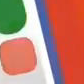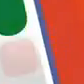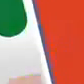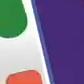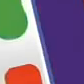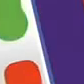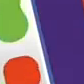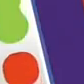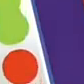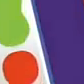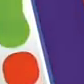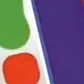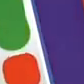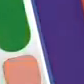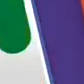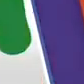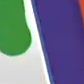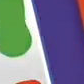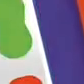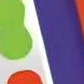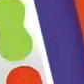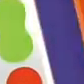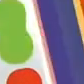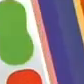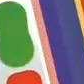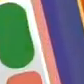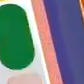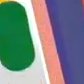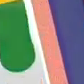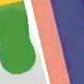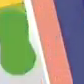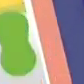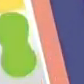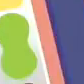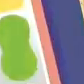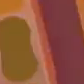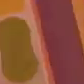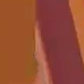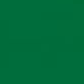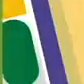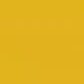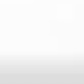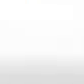ser disfrutado por todas y todos sin restricciones.